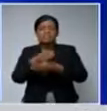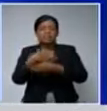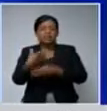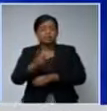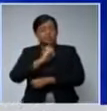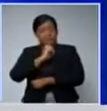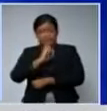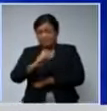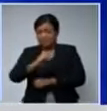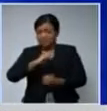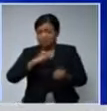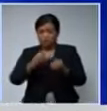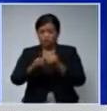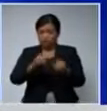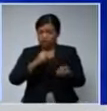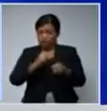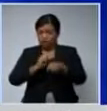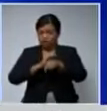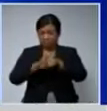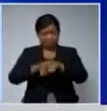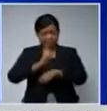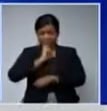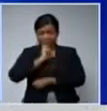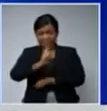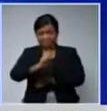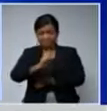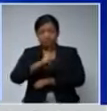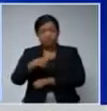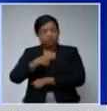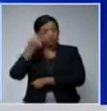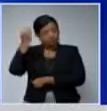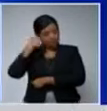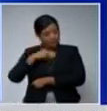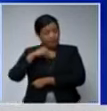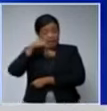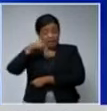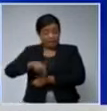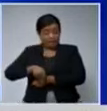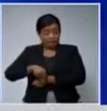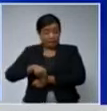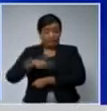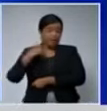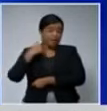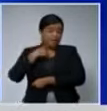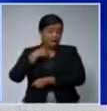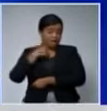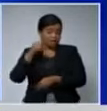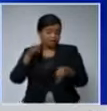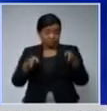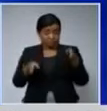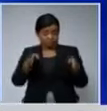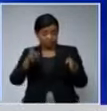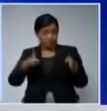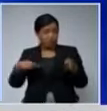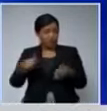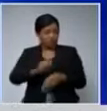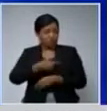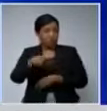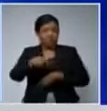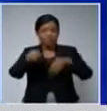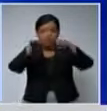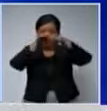de esta pandemia, que no tenemos duda que este año nosotros, el mundo también con las vacunas y